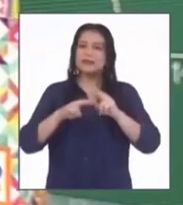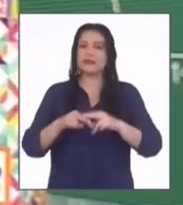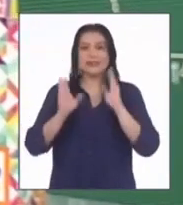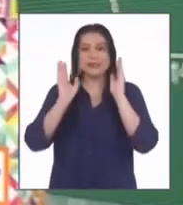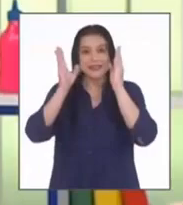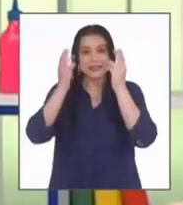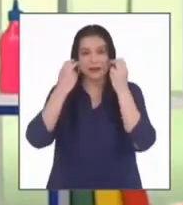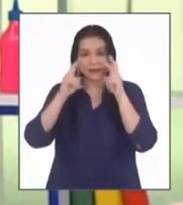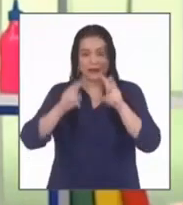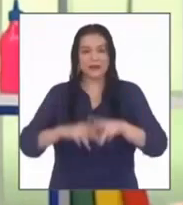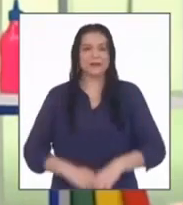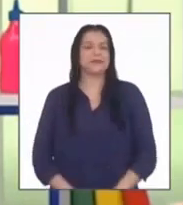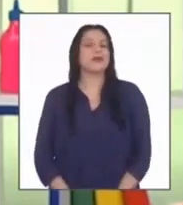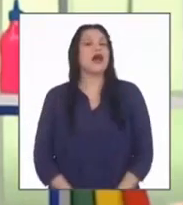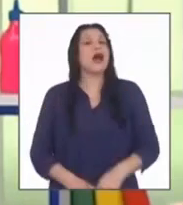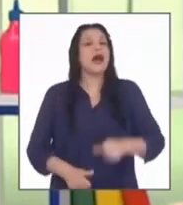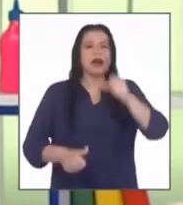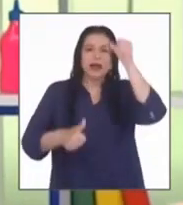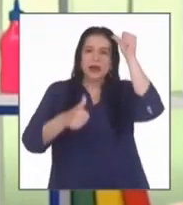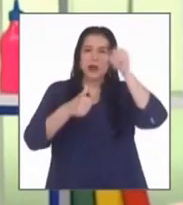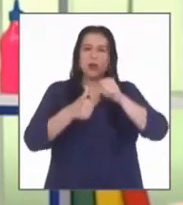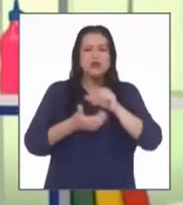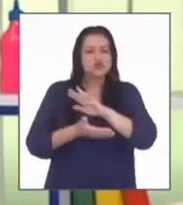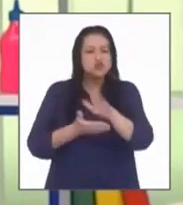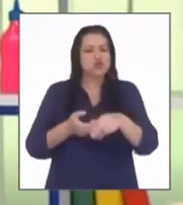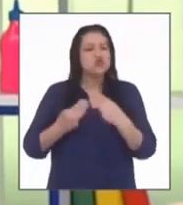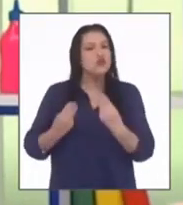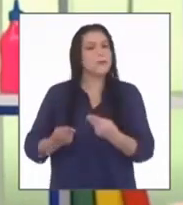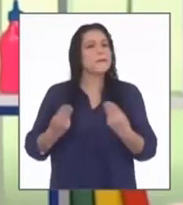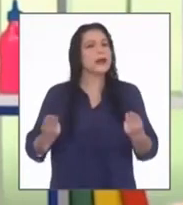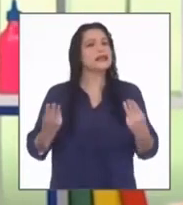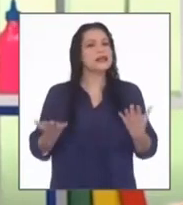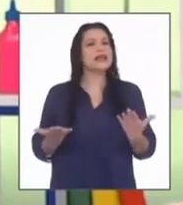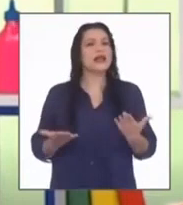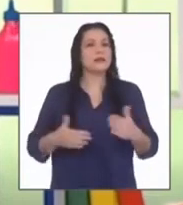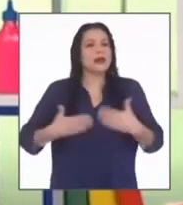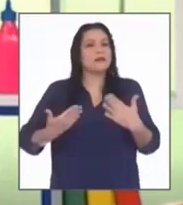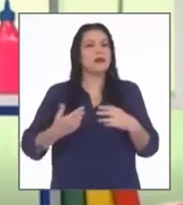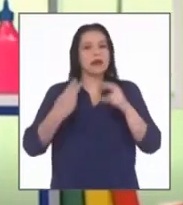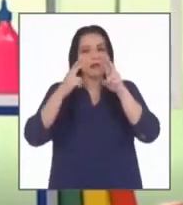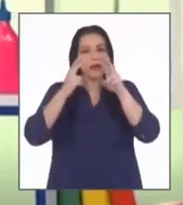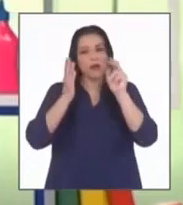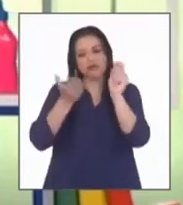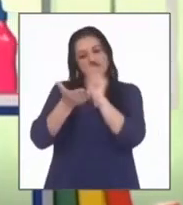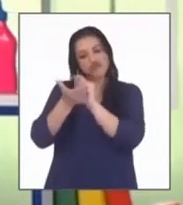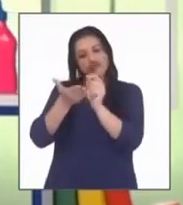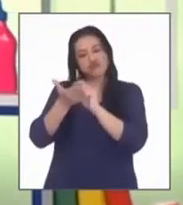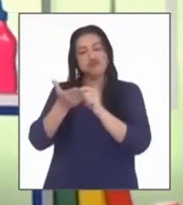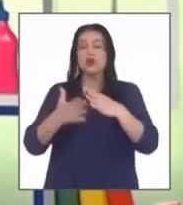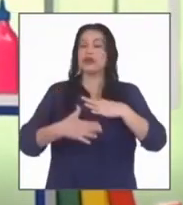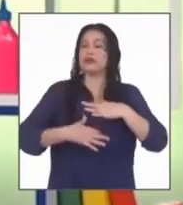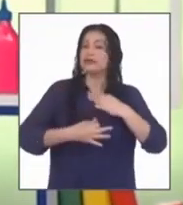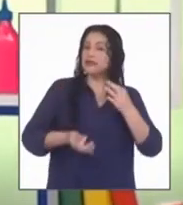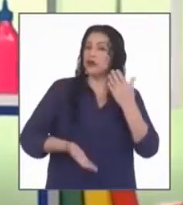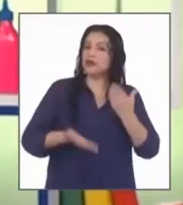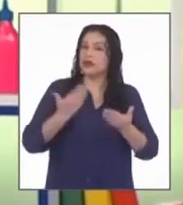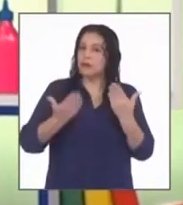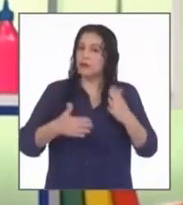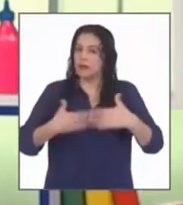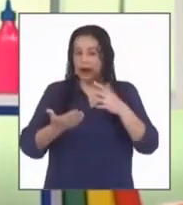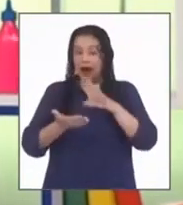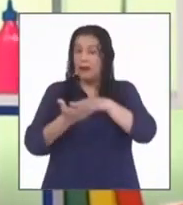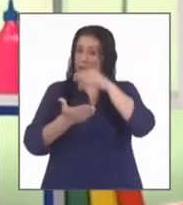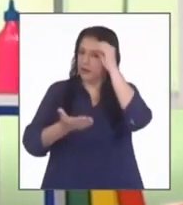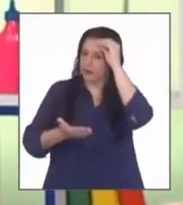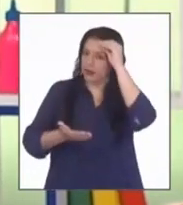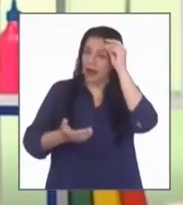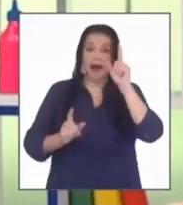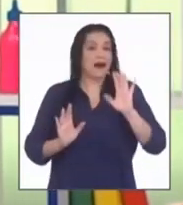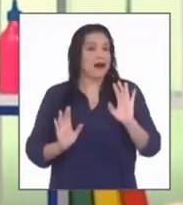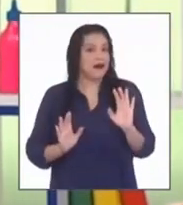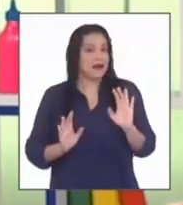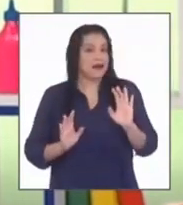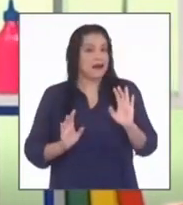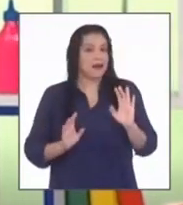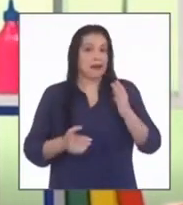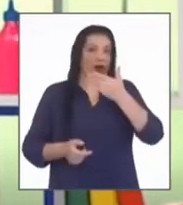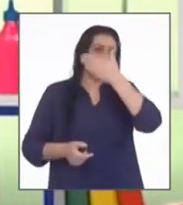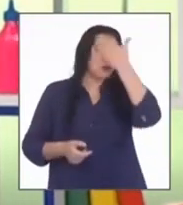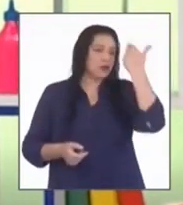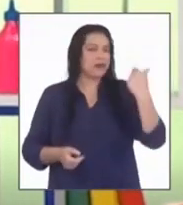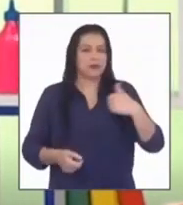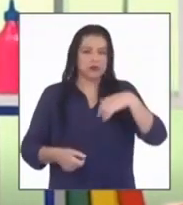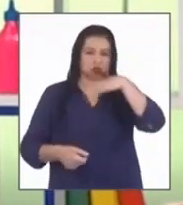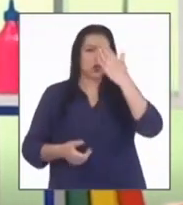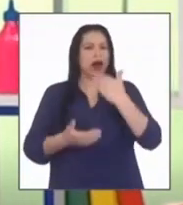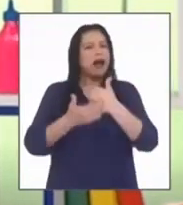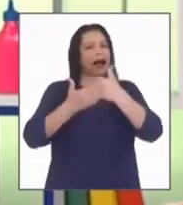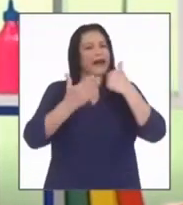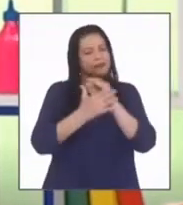con nosotros. Y recuerden tener sus materiales a la mano para apuntar lo que les despierte interés y les genere aprendizaje. Eso sí, no olvidemos